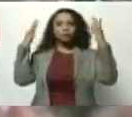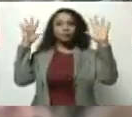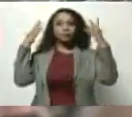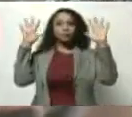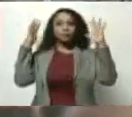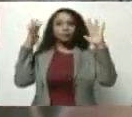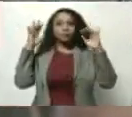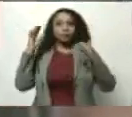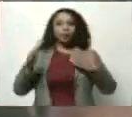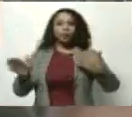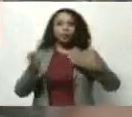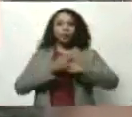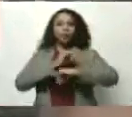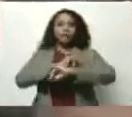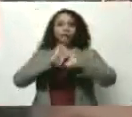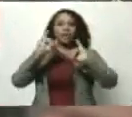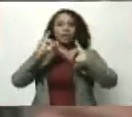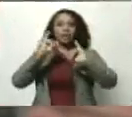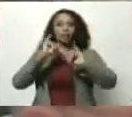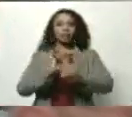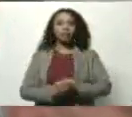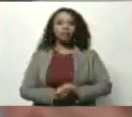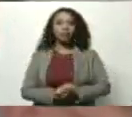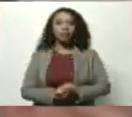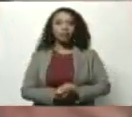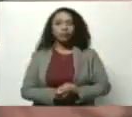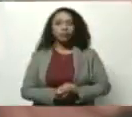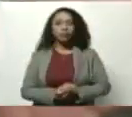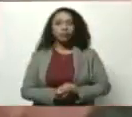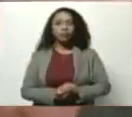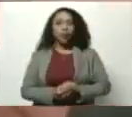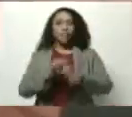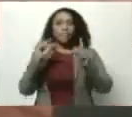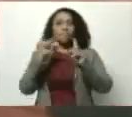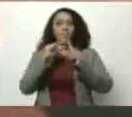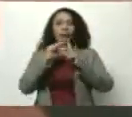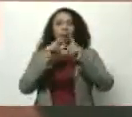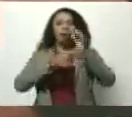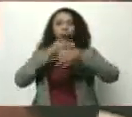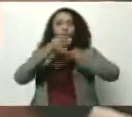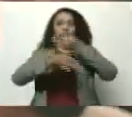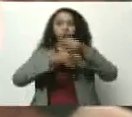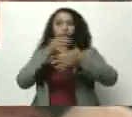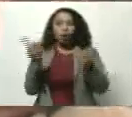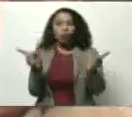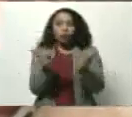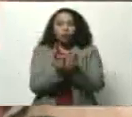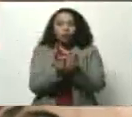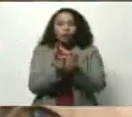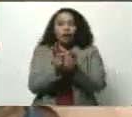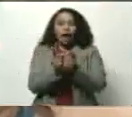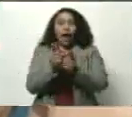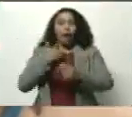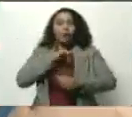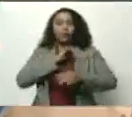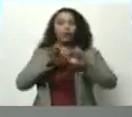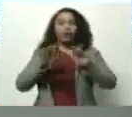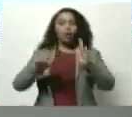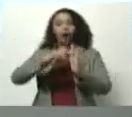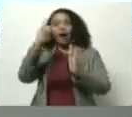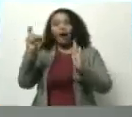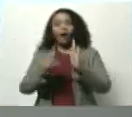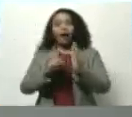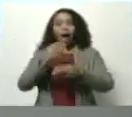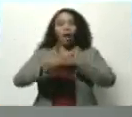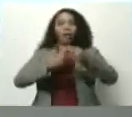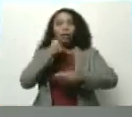cierro estas palabras en homenaje a nuestro secretario general citando